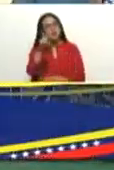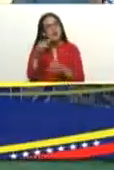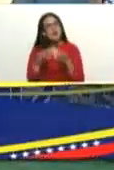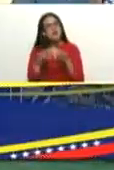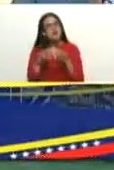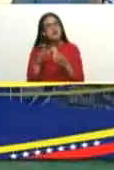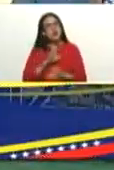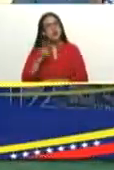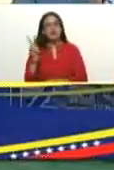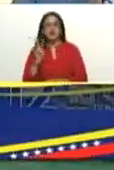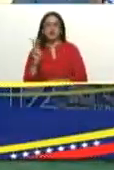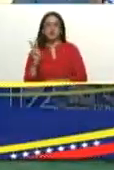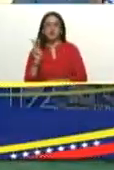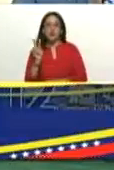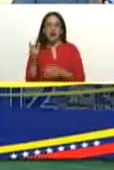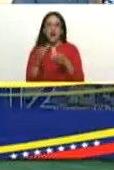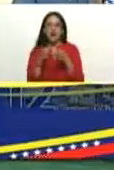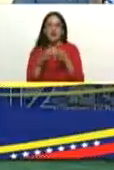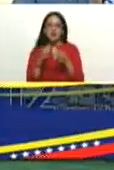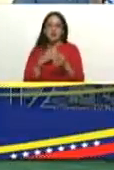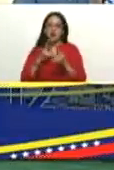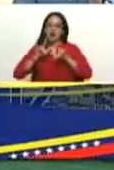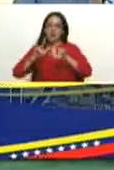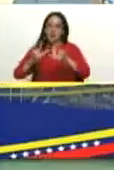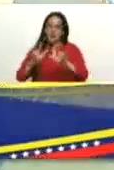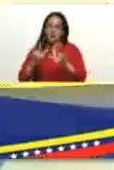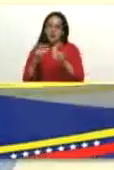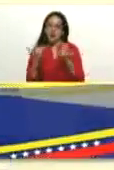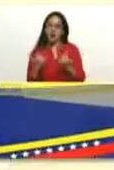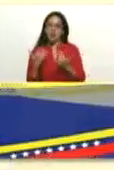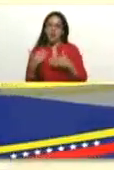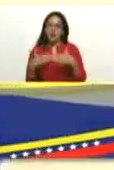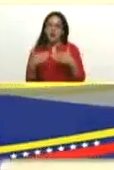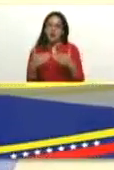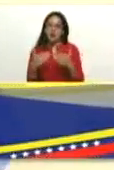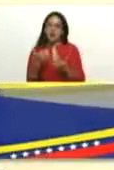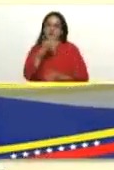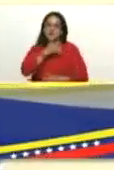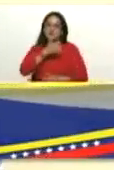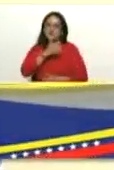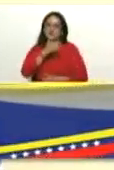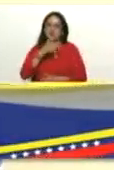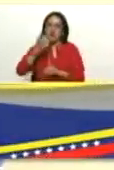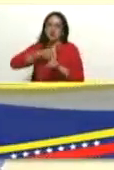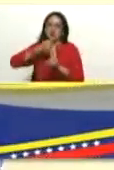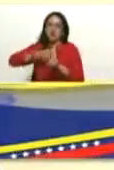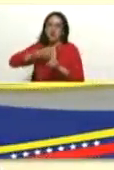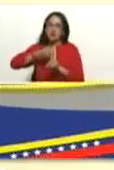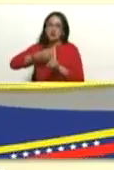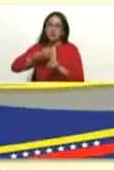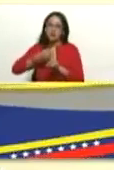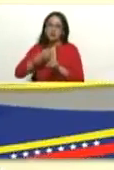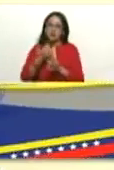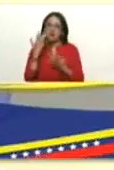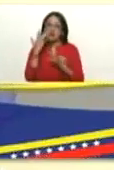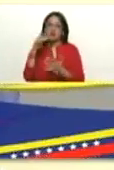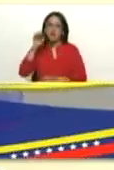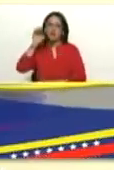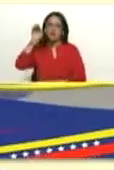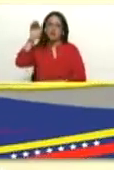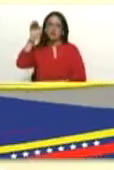equipo de Venezuela. Del equipo de los que amamos, de los que construimos, de los que resistimos, de los que luchamos, de los que vemos el